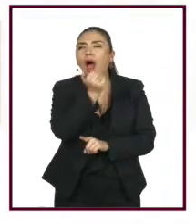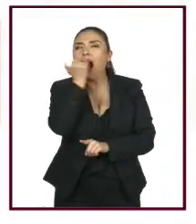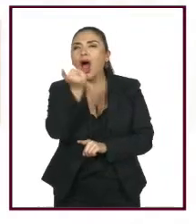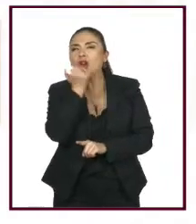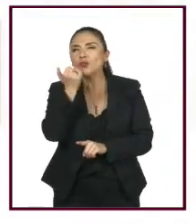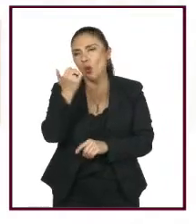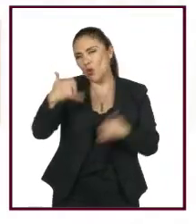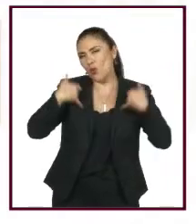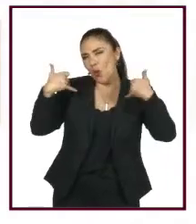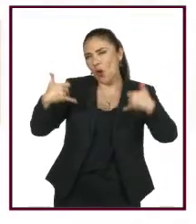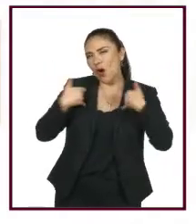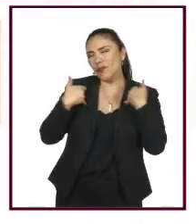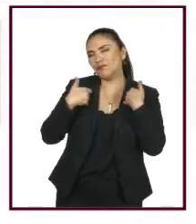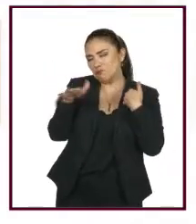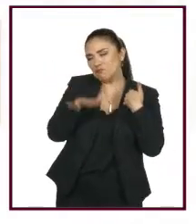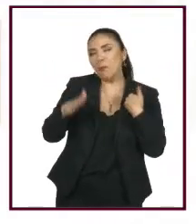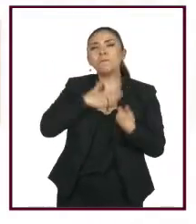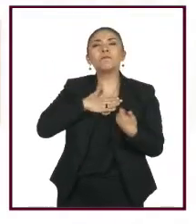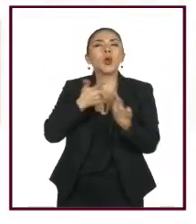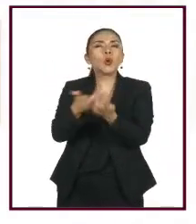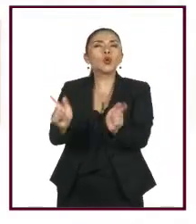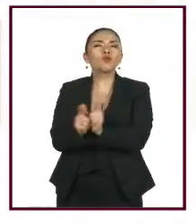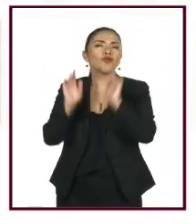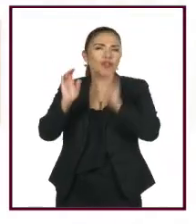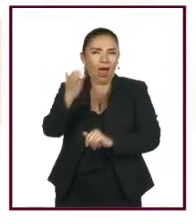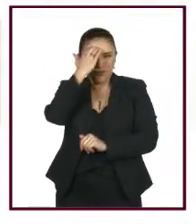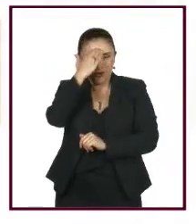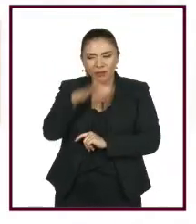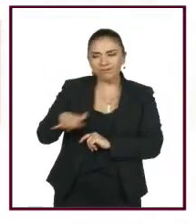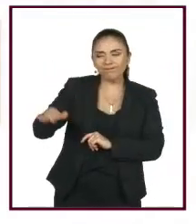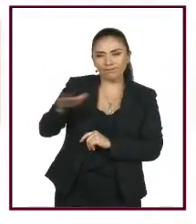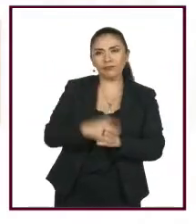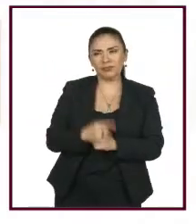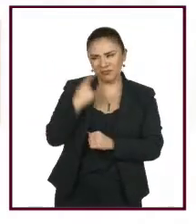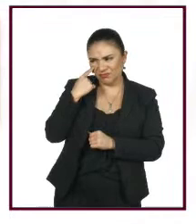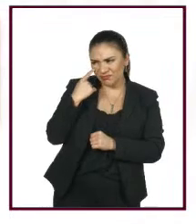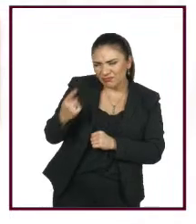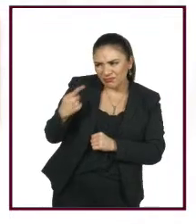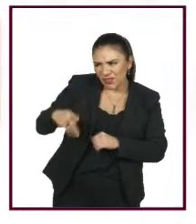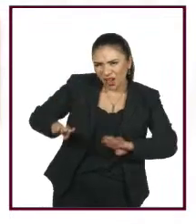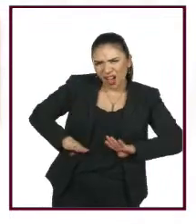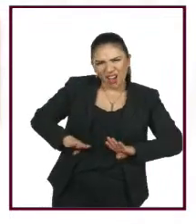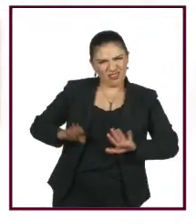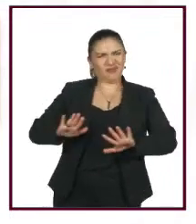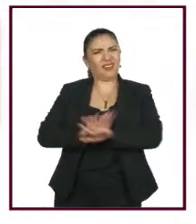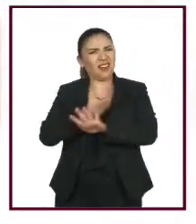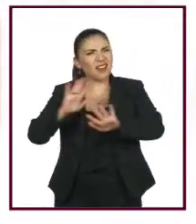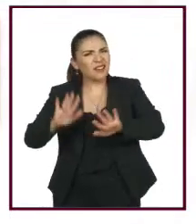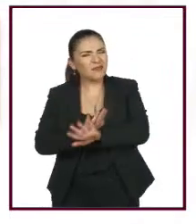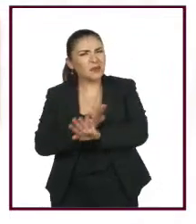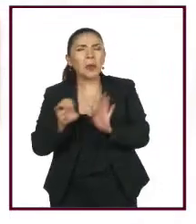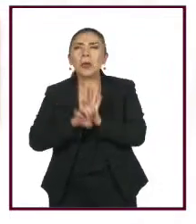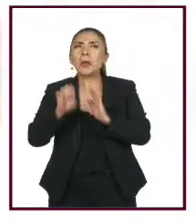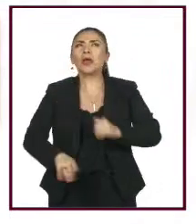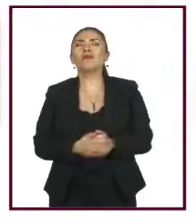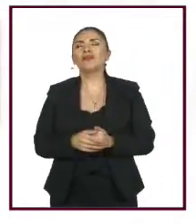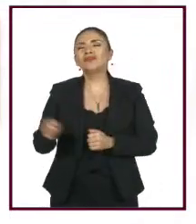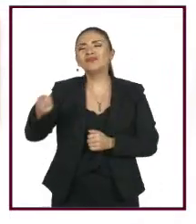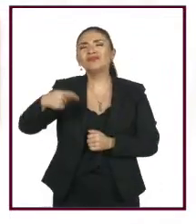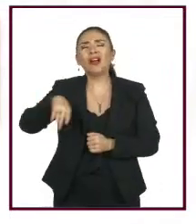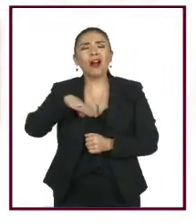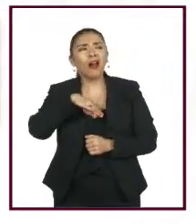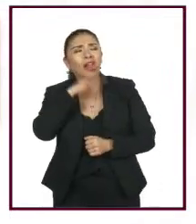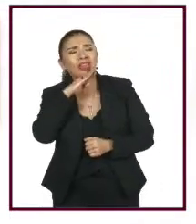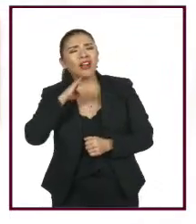los adolescentes, ¿no? a sus alumnos, entonces generalmente pues empiezan a haber cambios en su comportamiento, como puede haber poco interés en